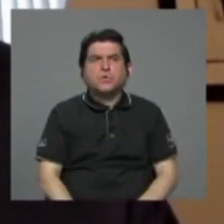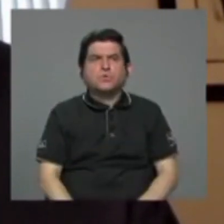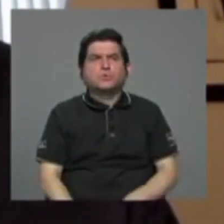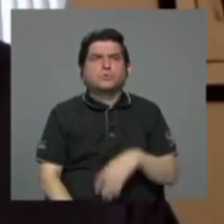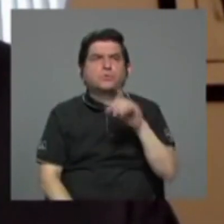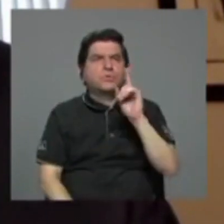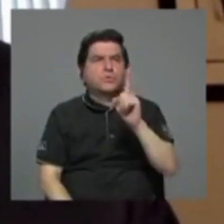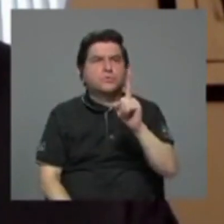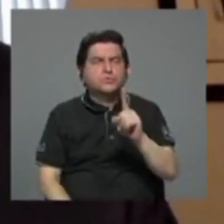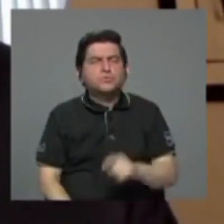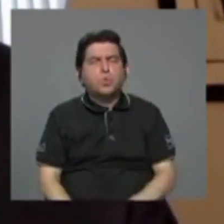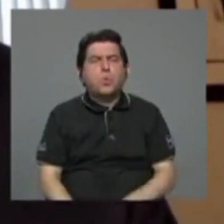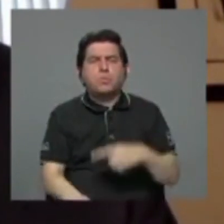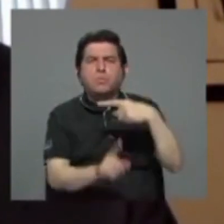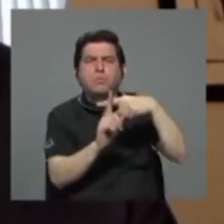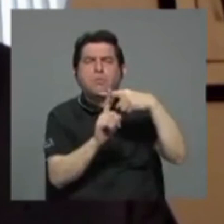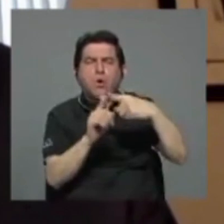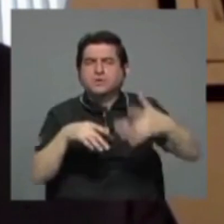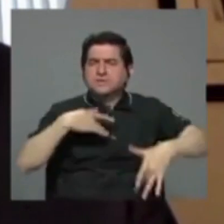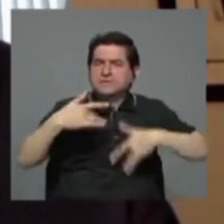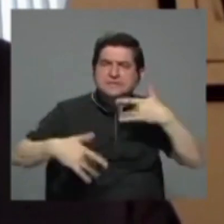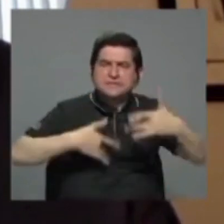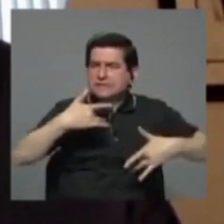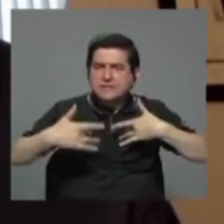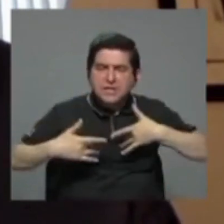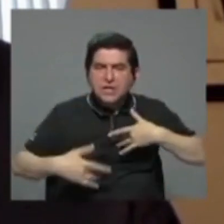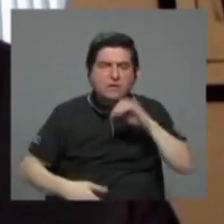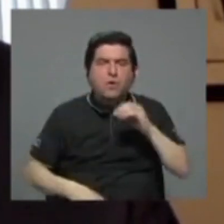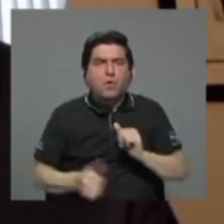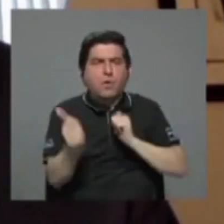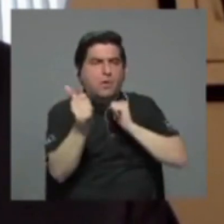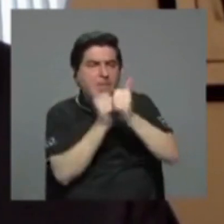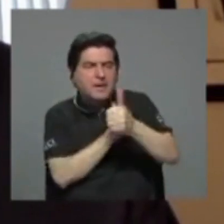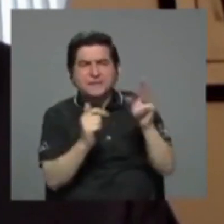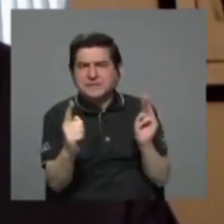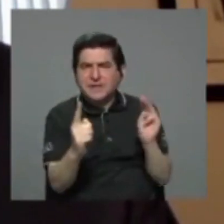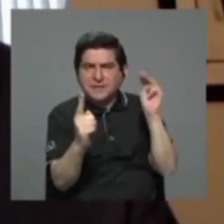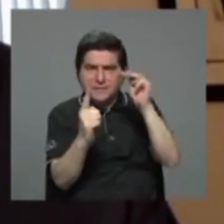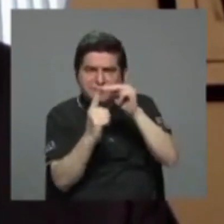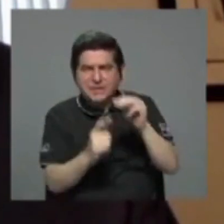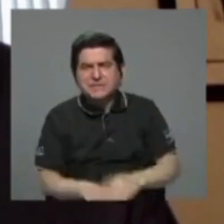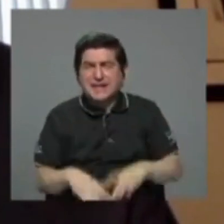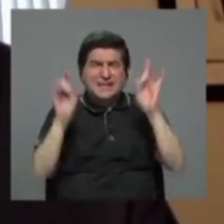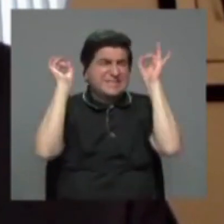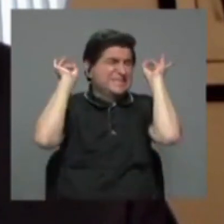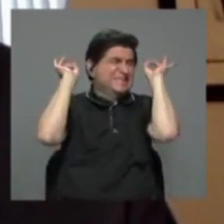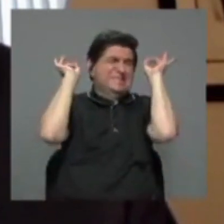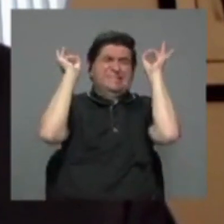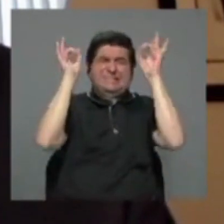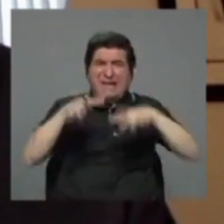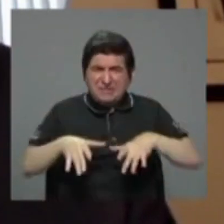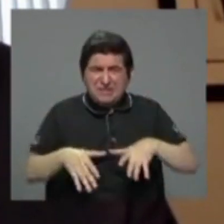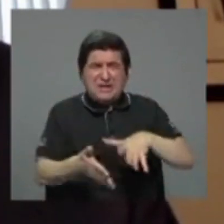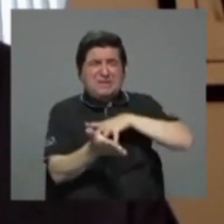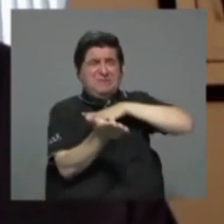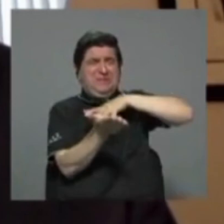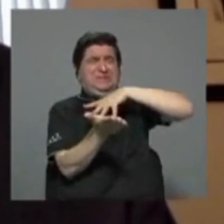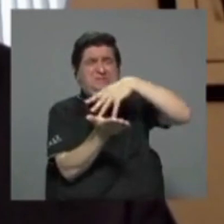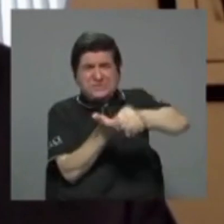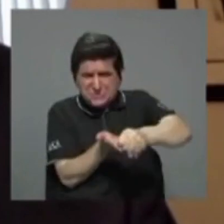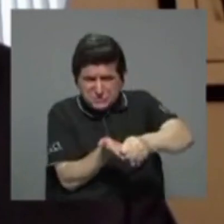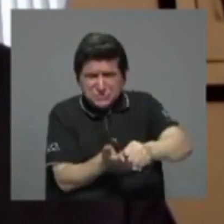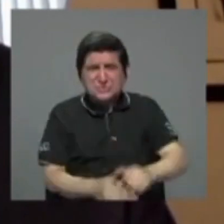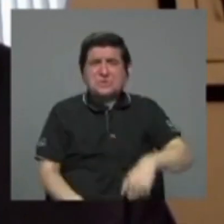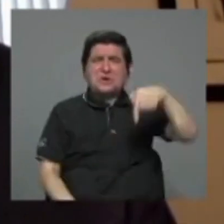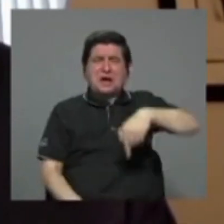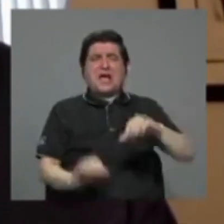cauto optimismo, o por lo menos superar ese mensaje un tanto catastrofista, destructivo, como de que